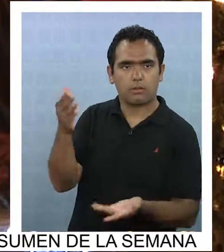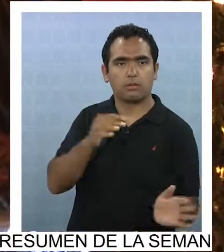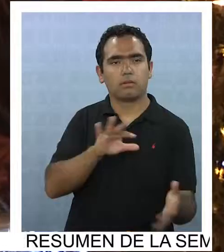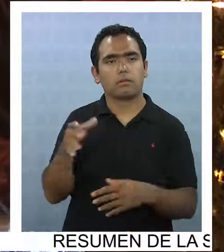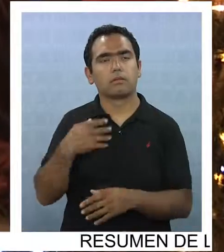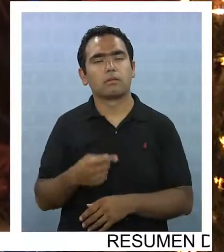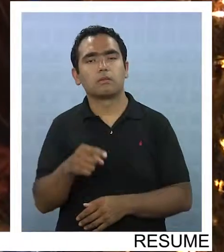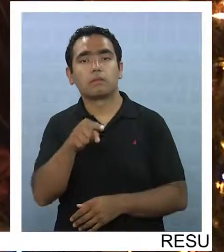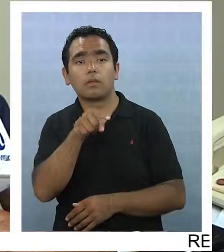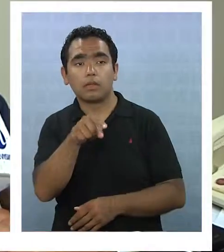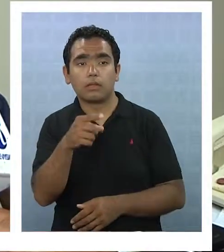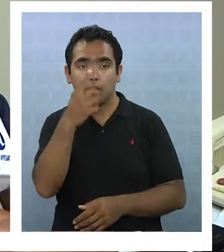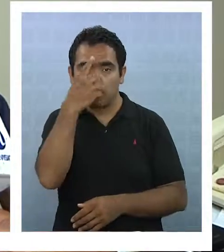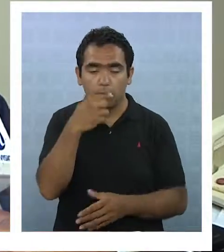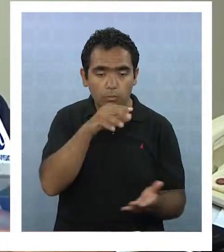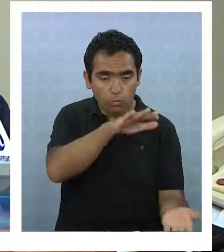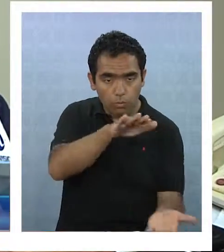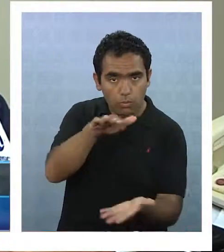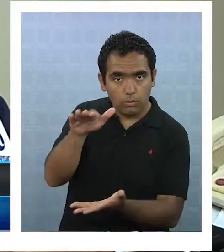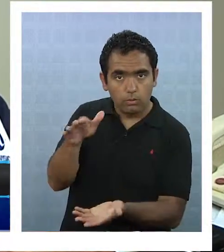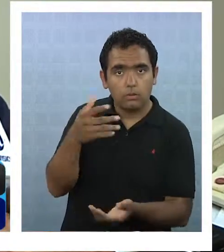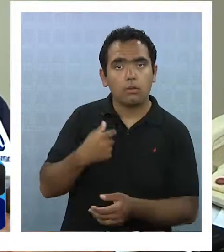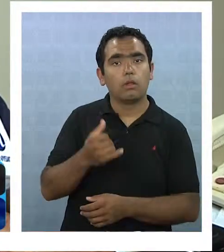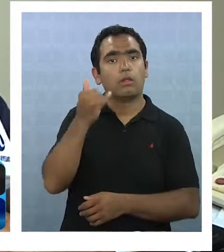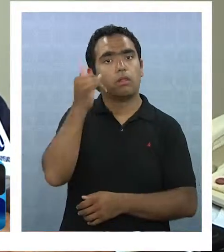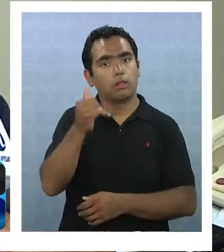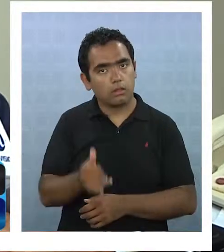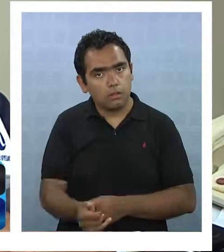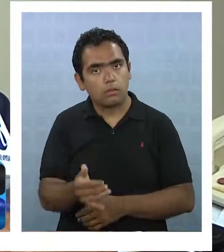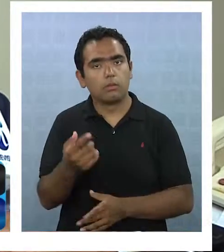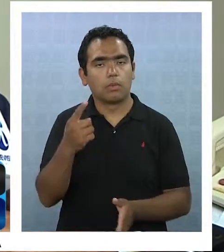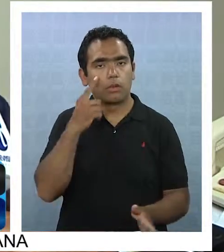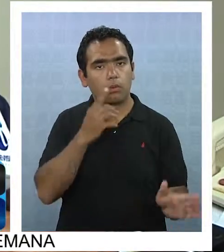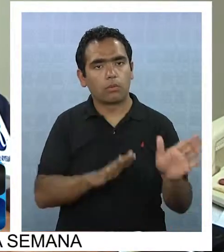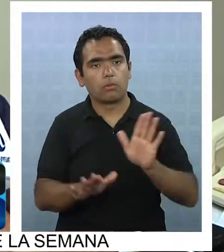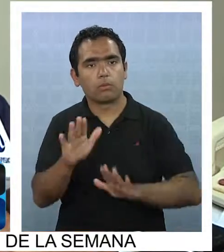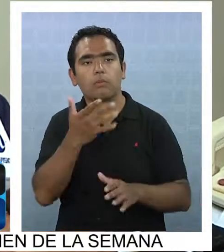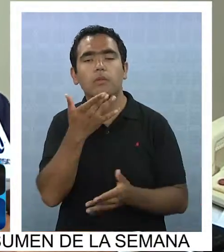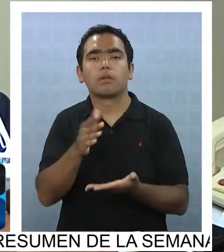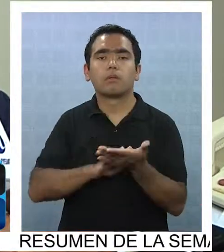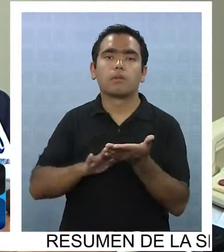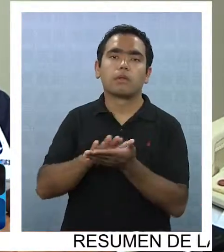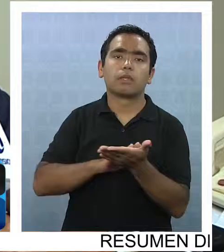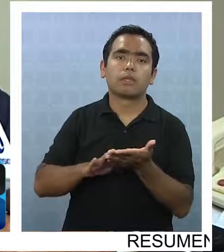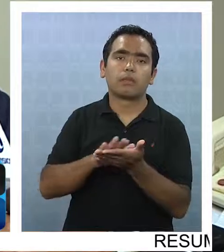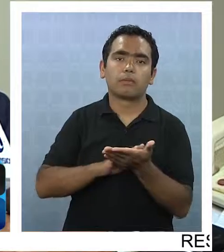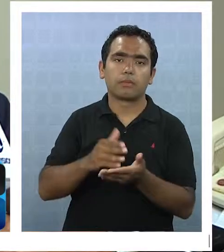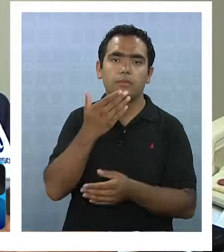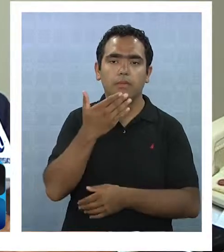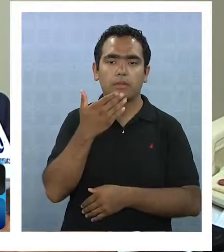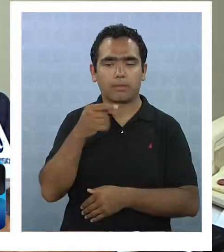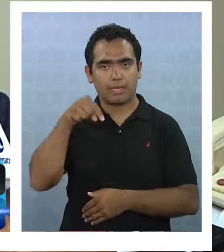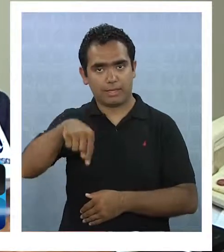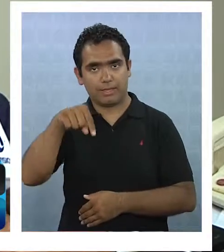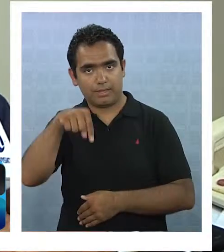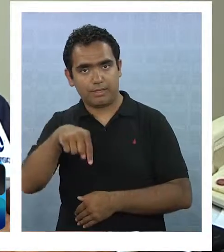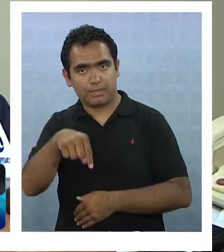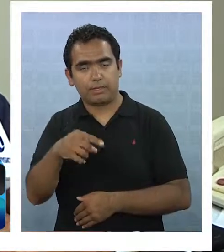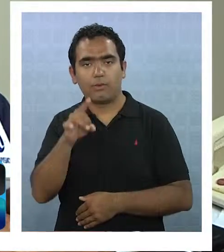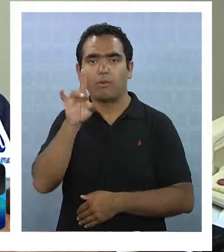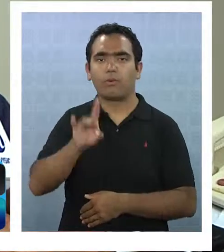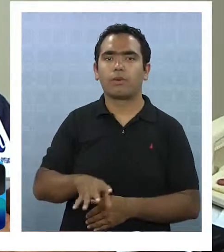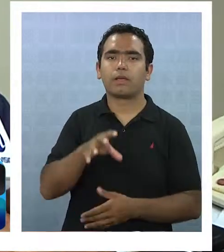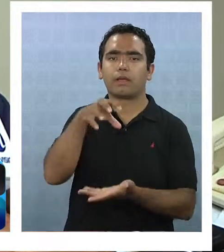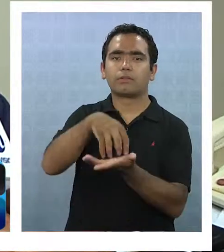no se va a parar la quema de monos, acá no se va a hacer. Es igual que si quisiéramos parar el tema de los viejitos pascuales en la calle, que es la única ciudad de Chile que la tenemos.